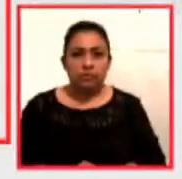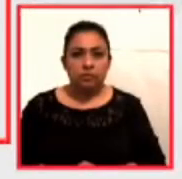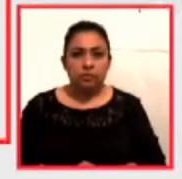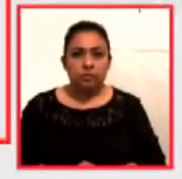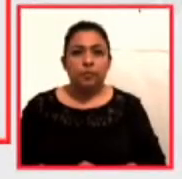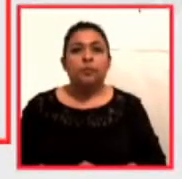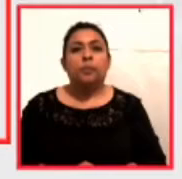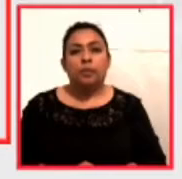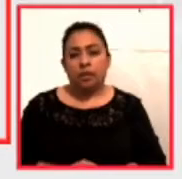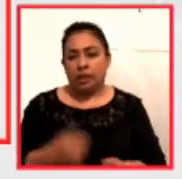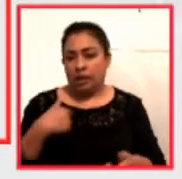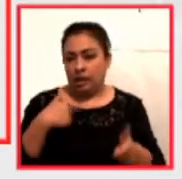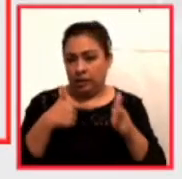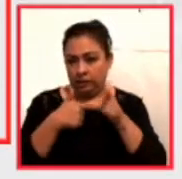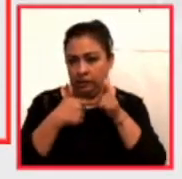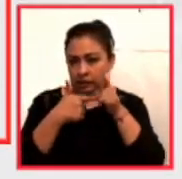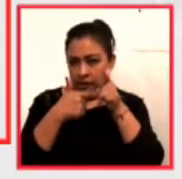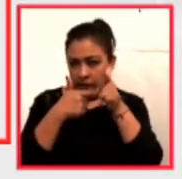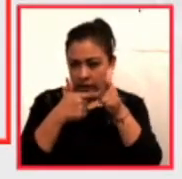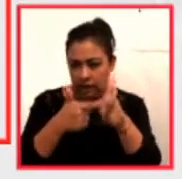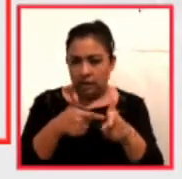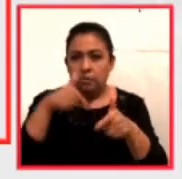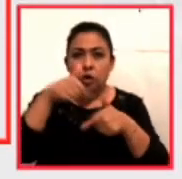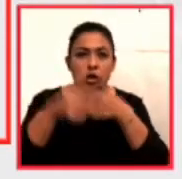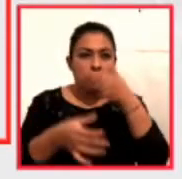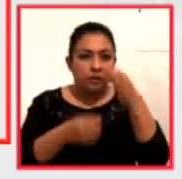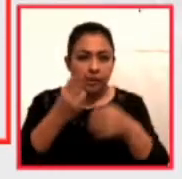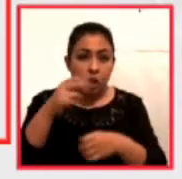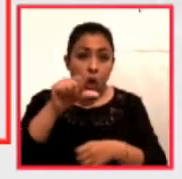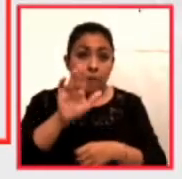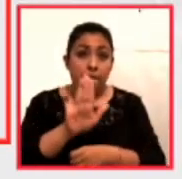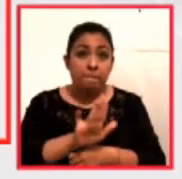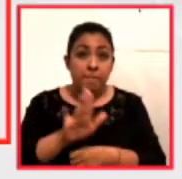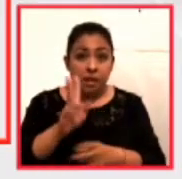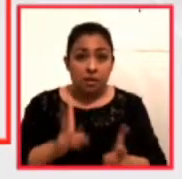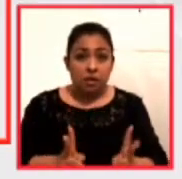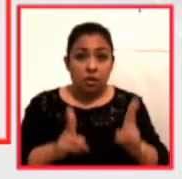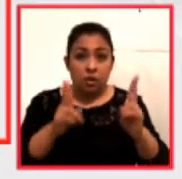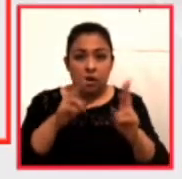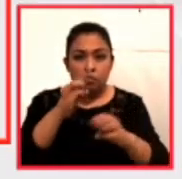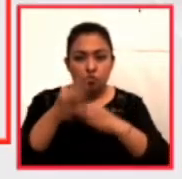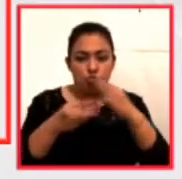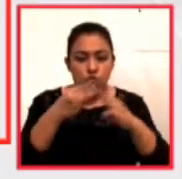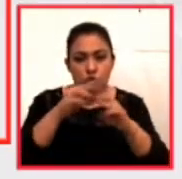Bien, continuamos. Noticias 22, Rafael, es miércoles de Visión.